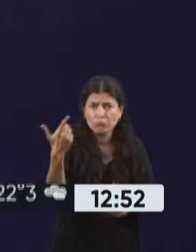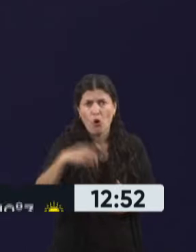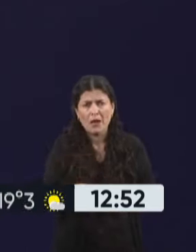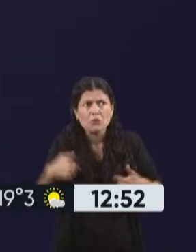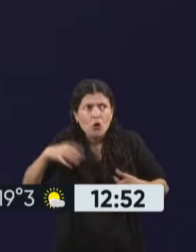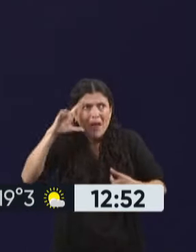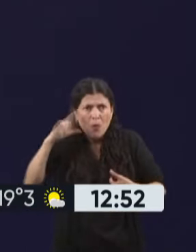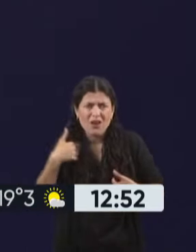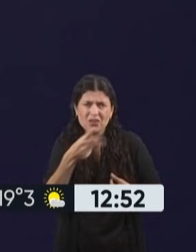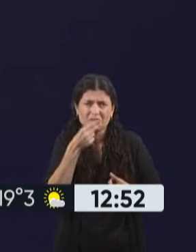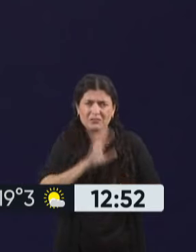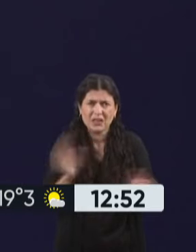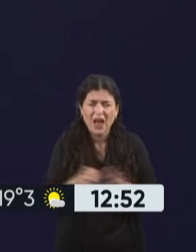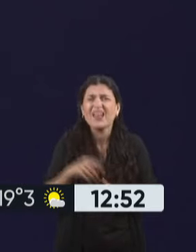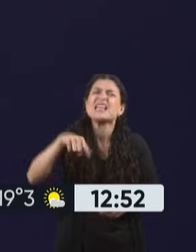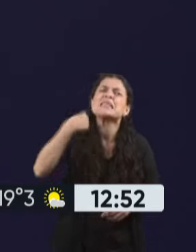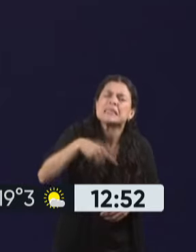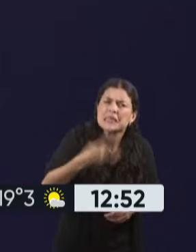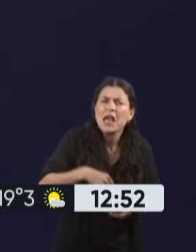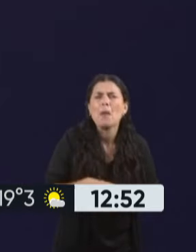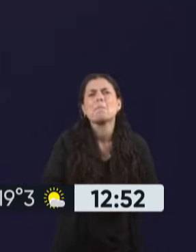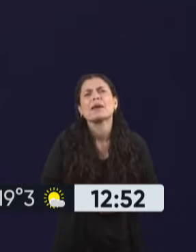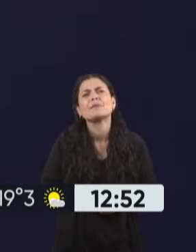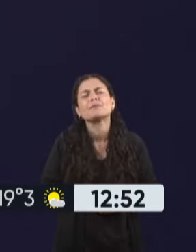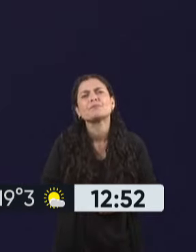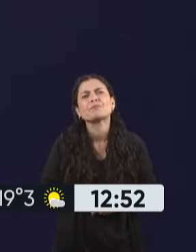que habitualmente